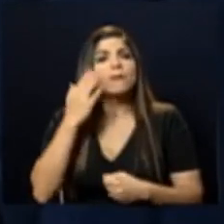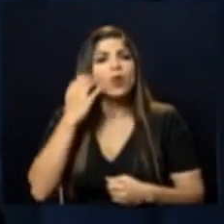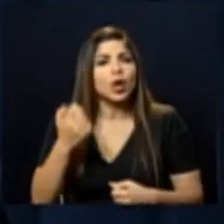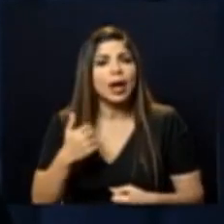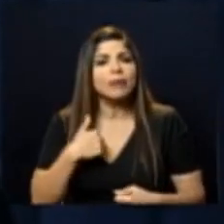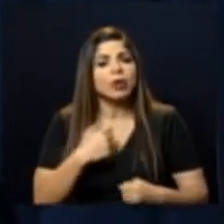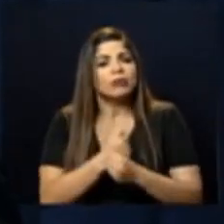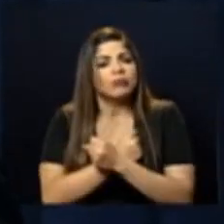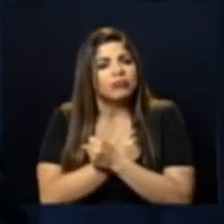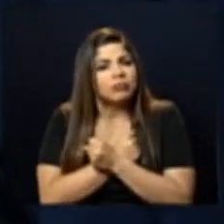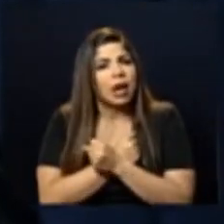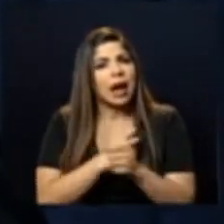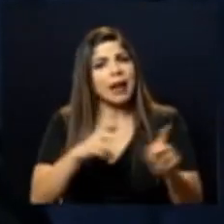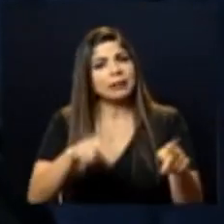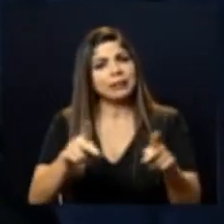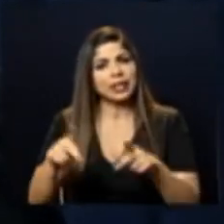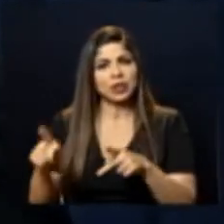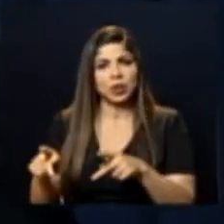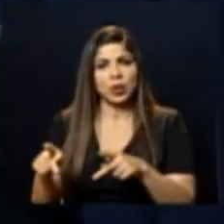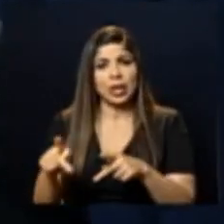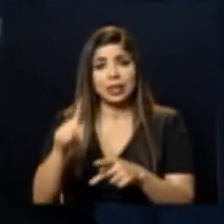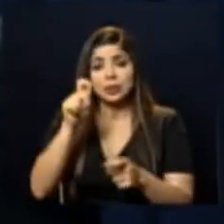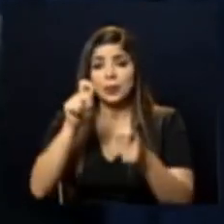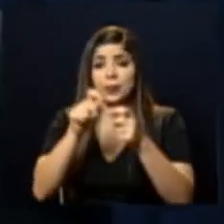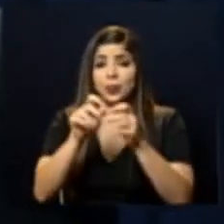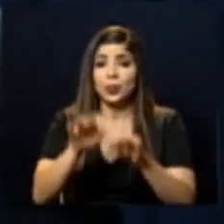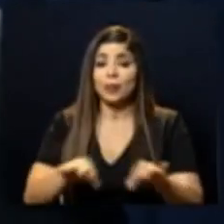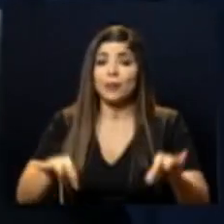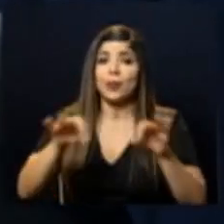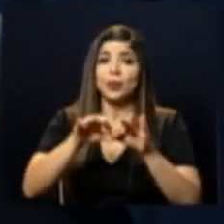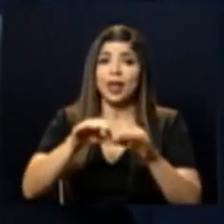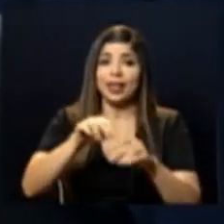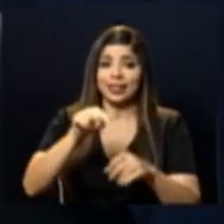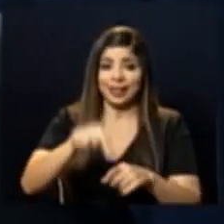personas, elemento esencial de esta nación.